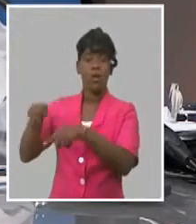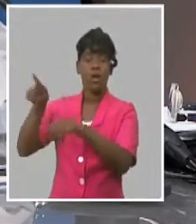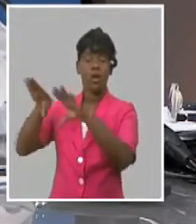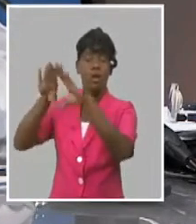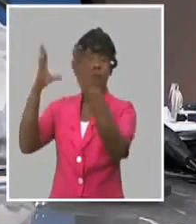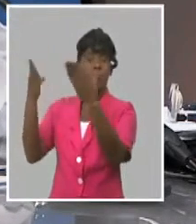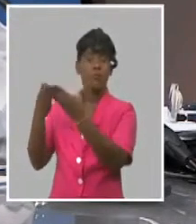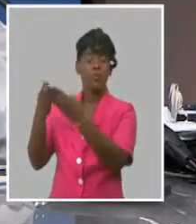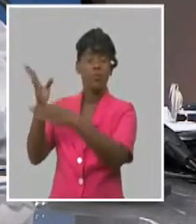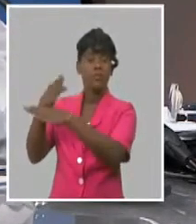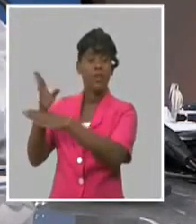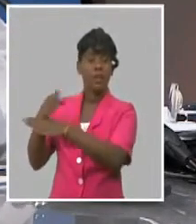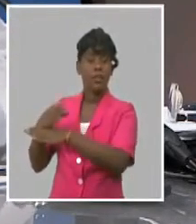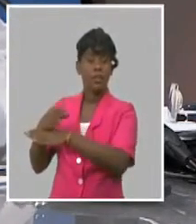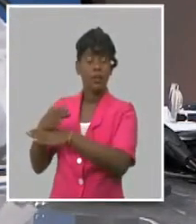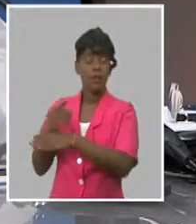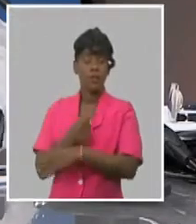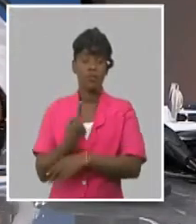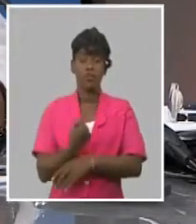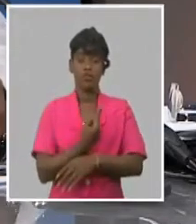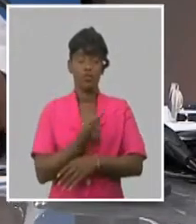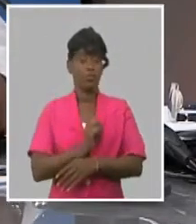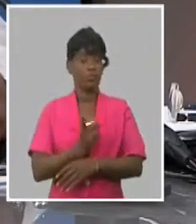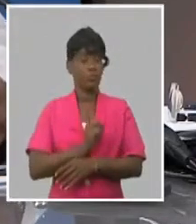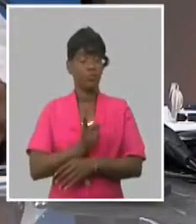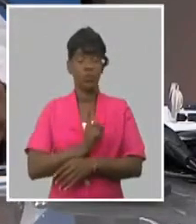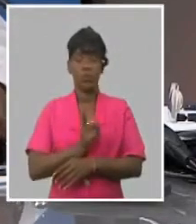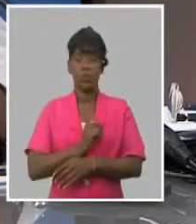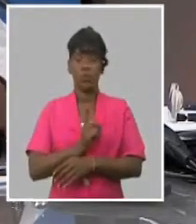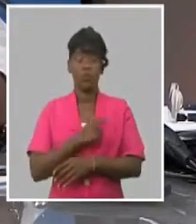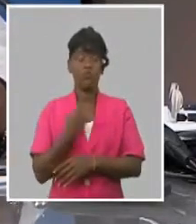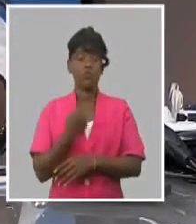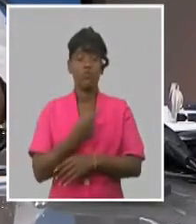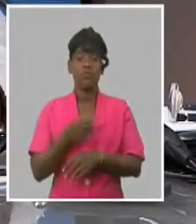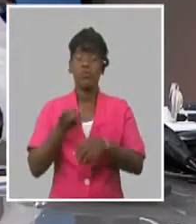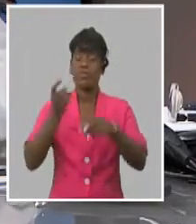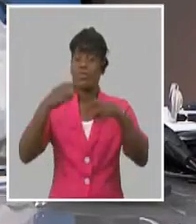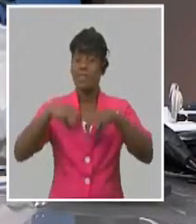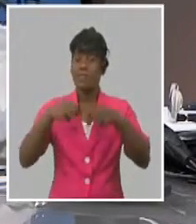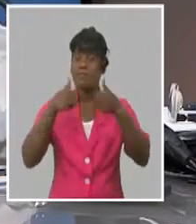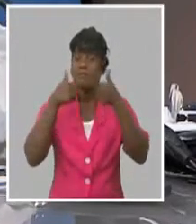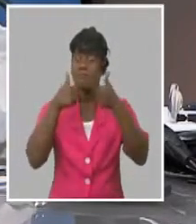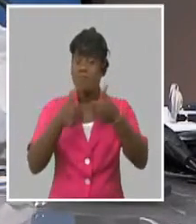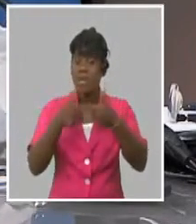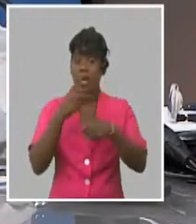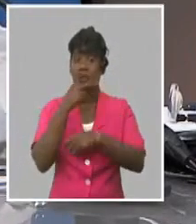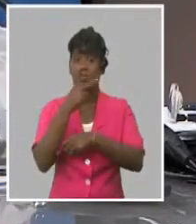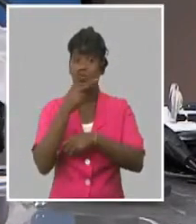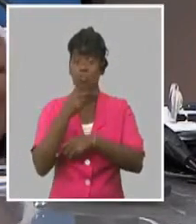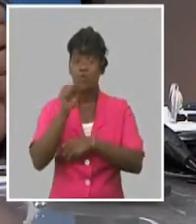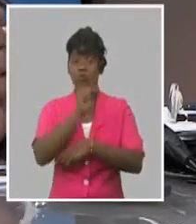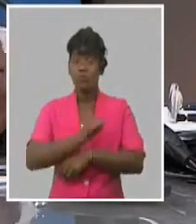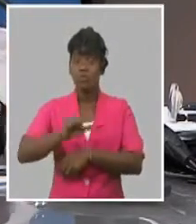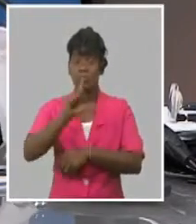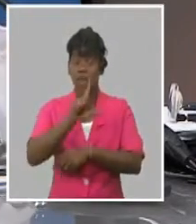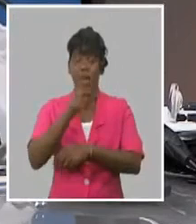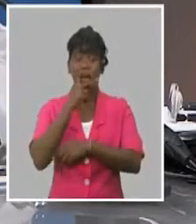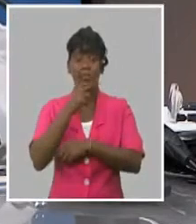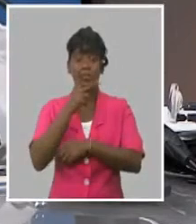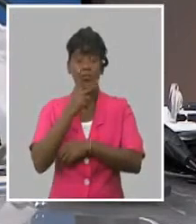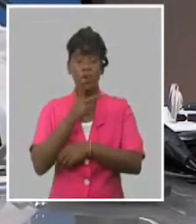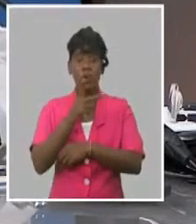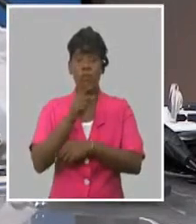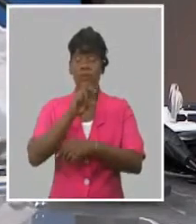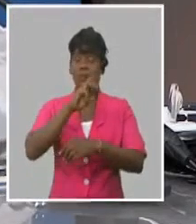¿A qué me refiero? Le genera presión al sistema empresarial en la búsqueda de más eficiencia. Eso no tiene la